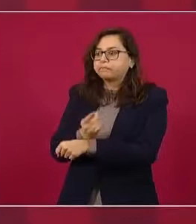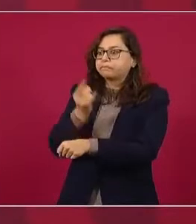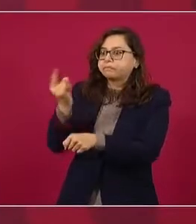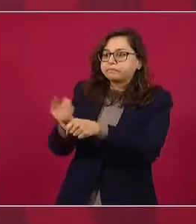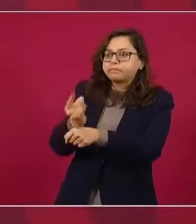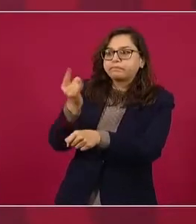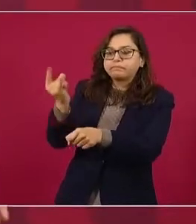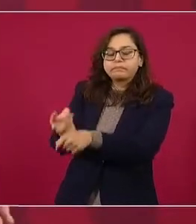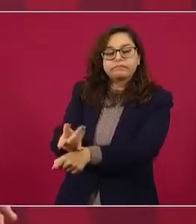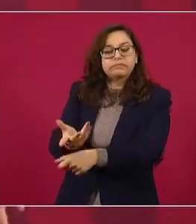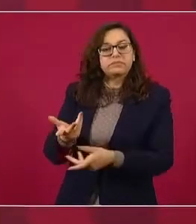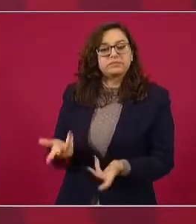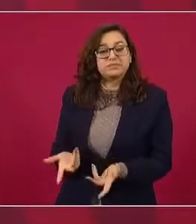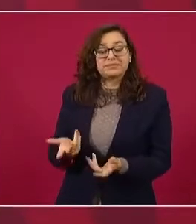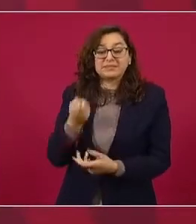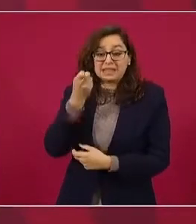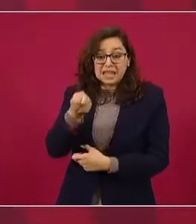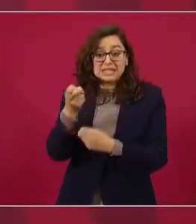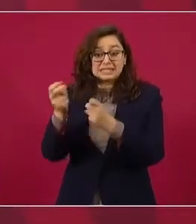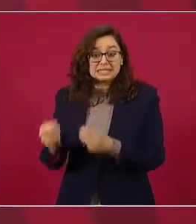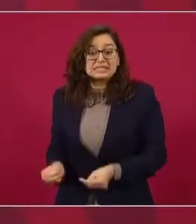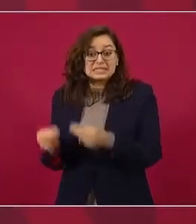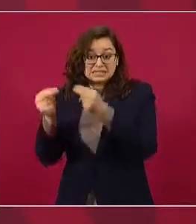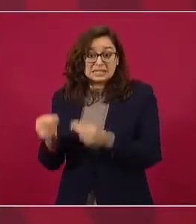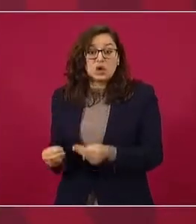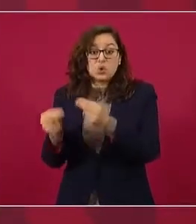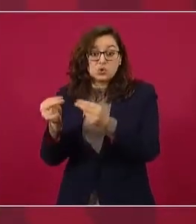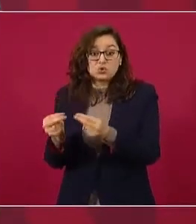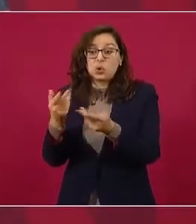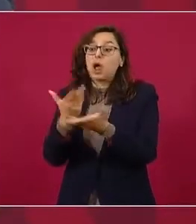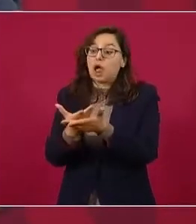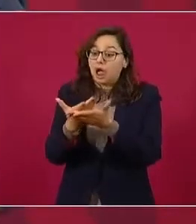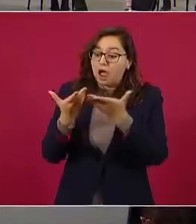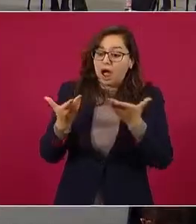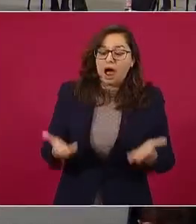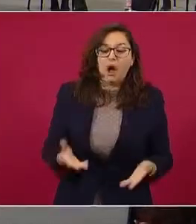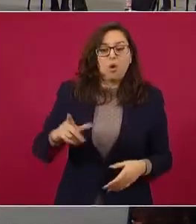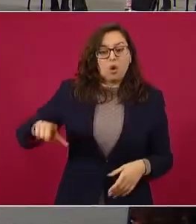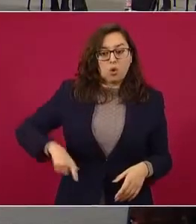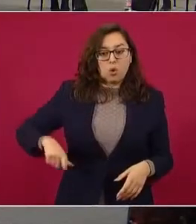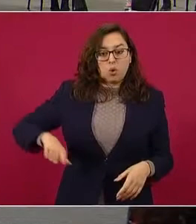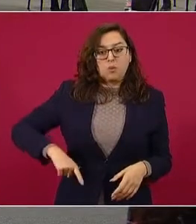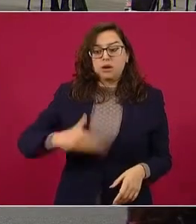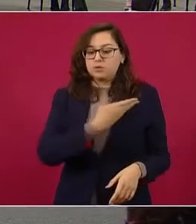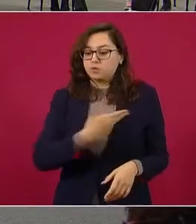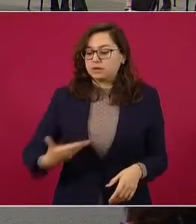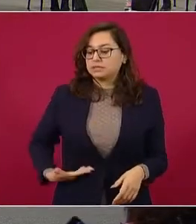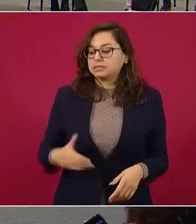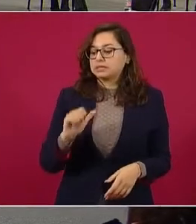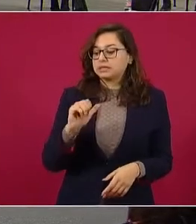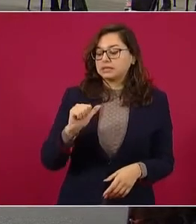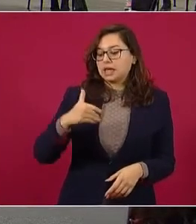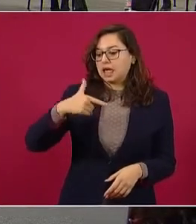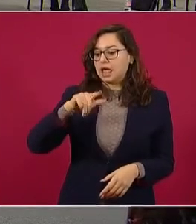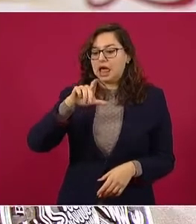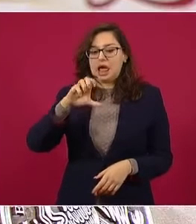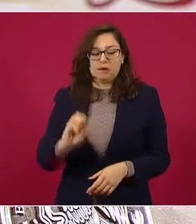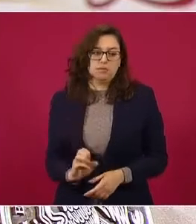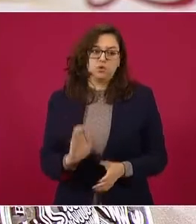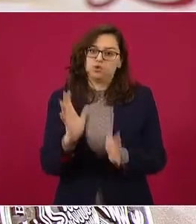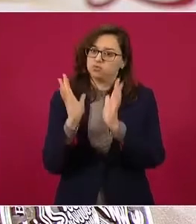Y esa negociación en esta administración, presidente, la